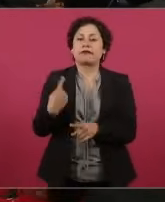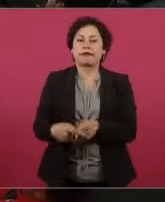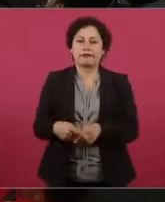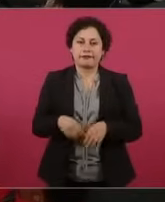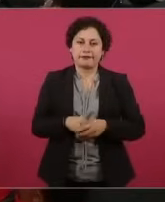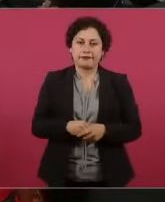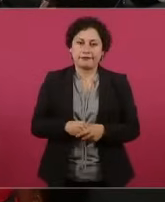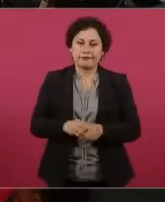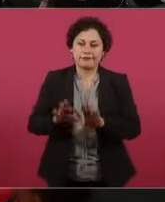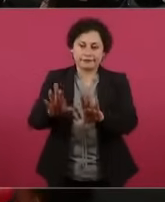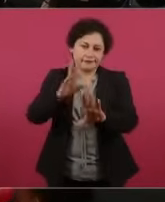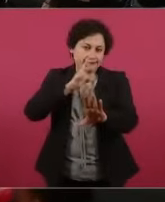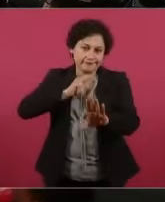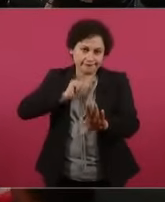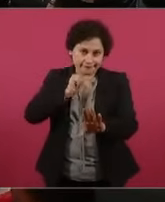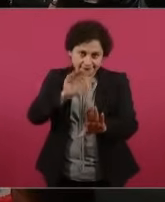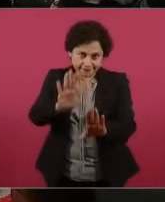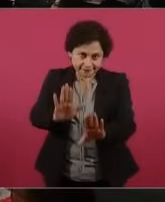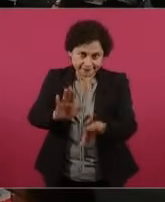No me contesten.